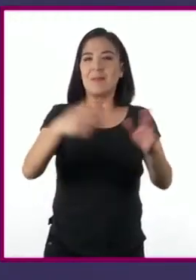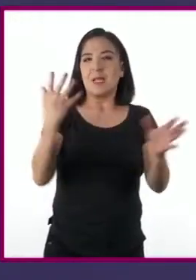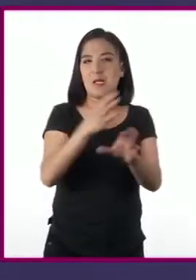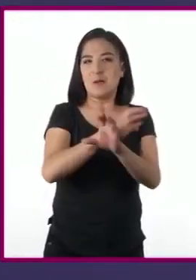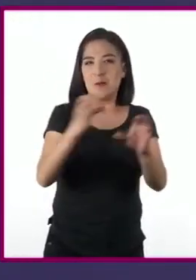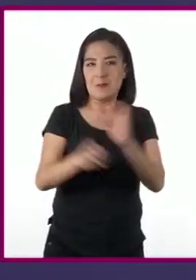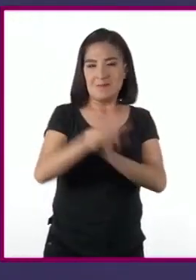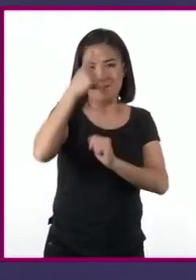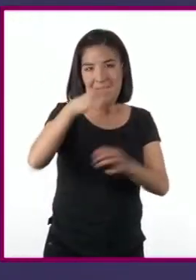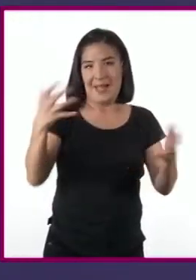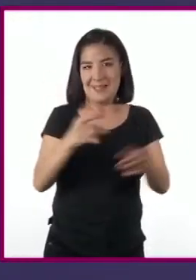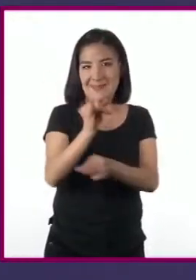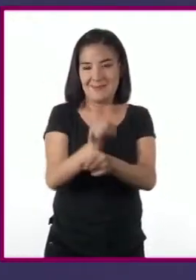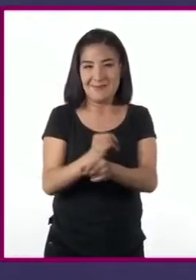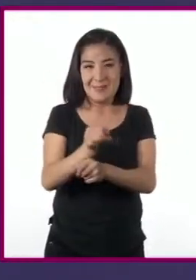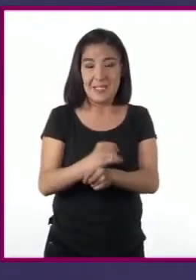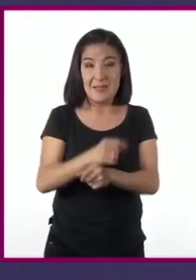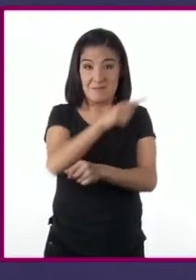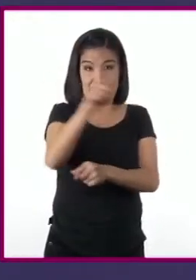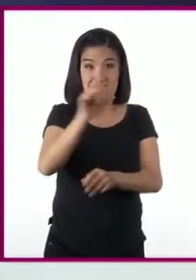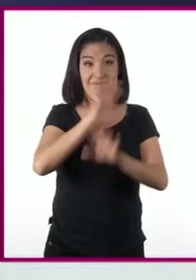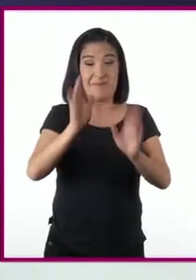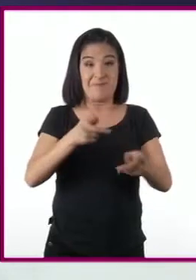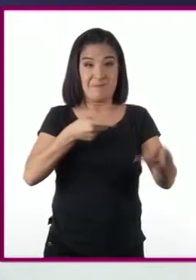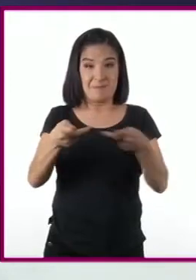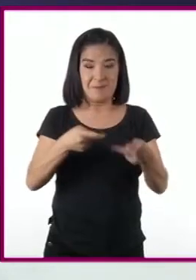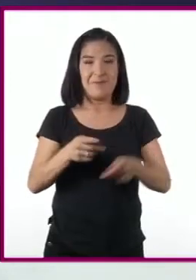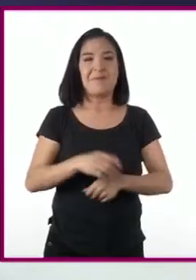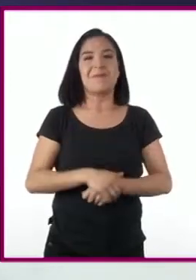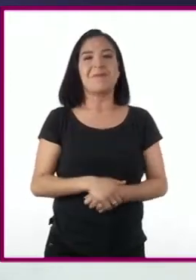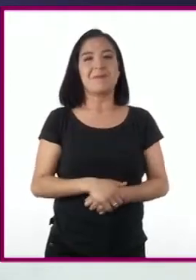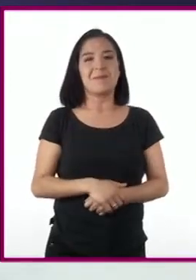esta investigación. ¿Preparados?